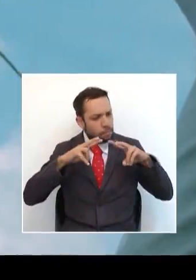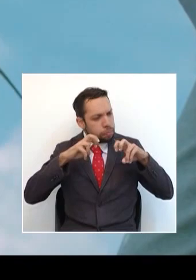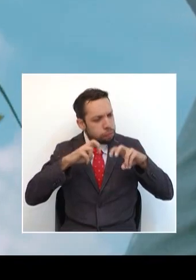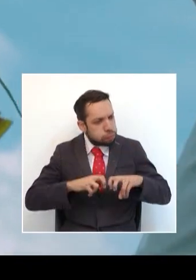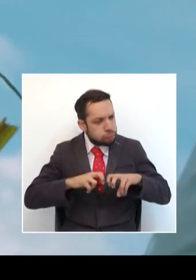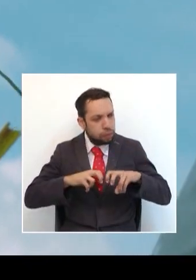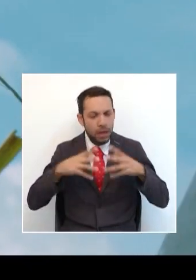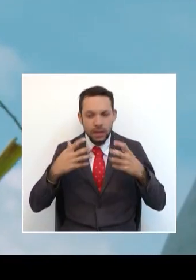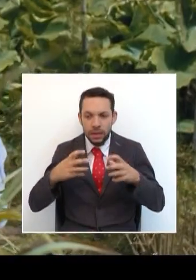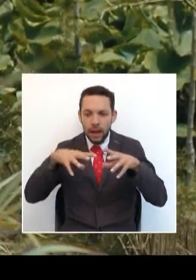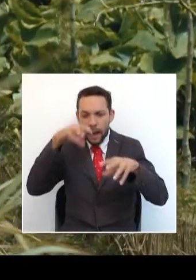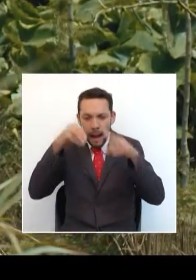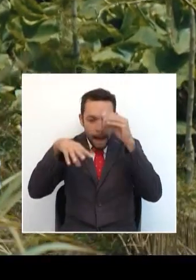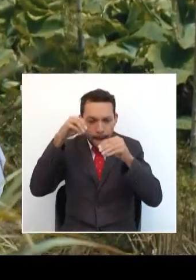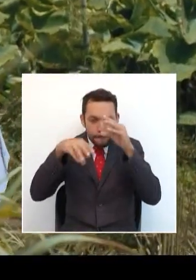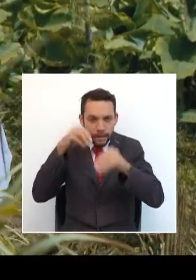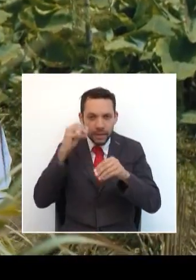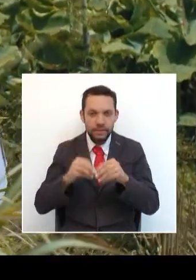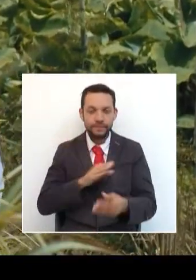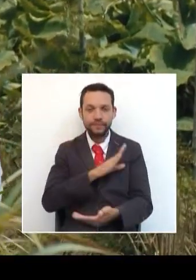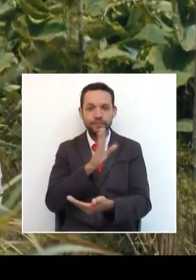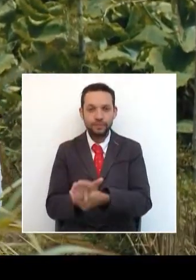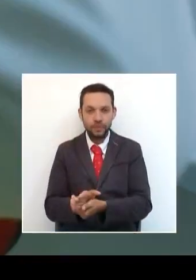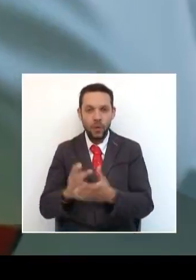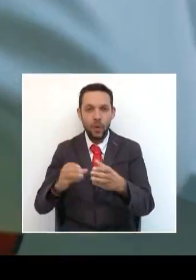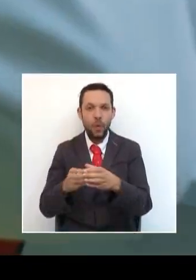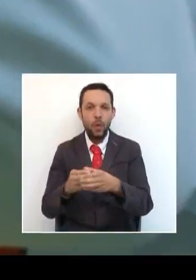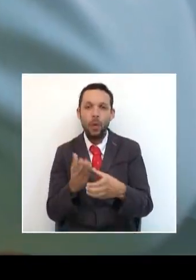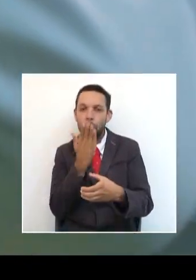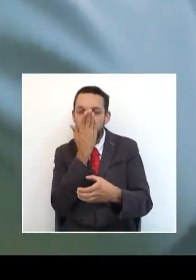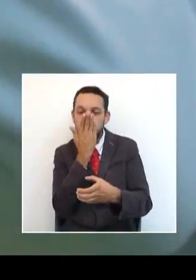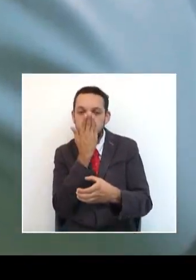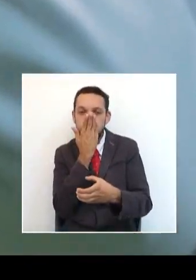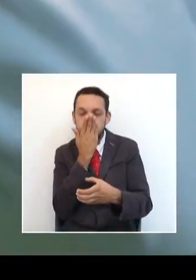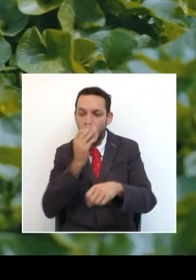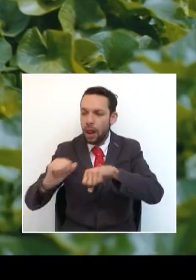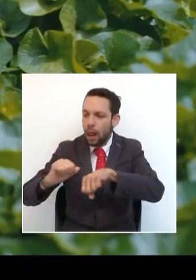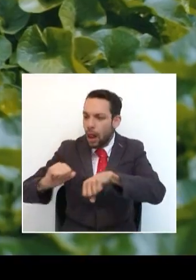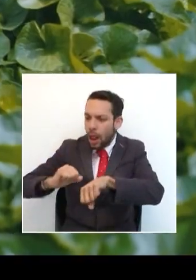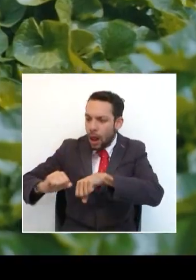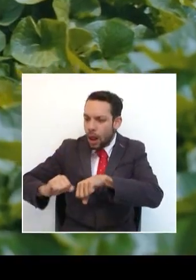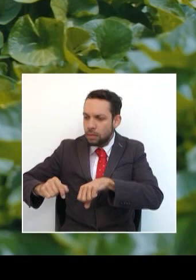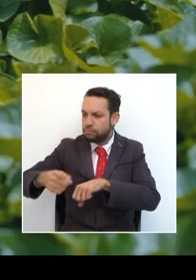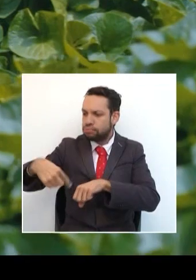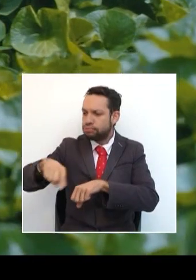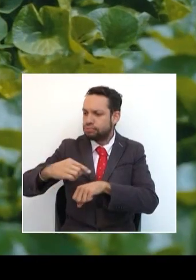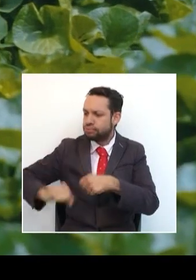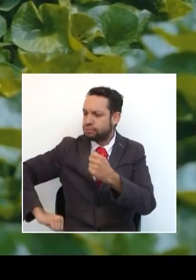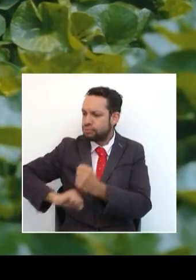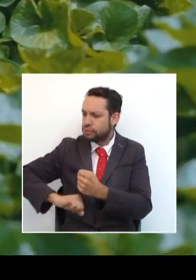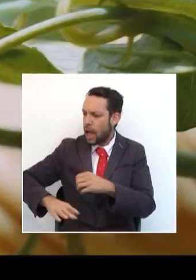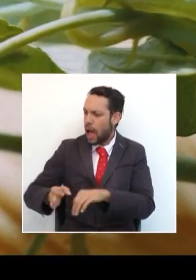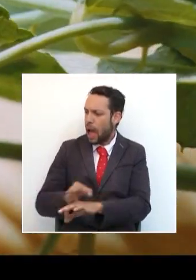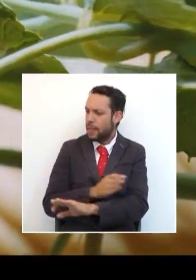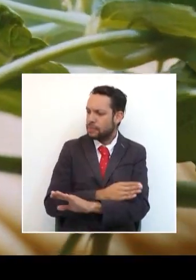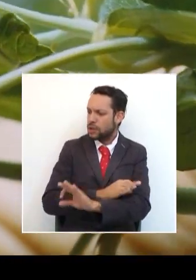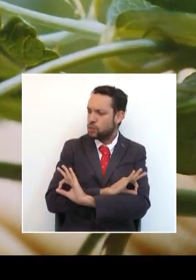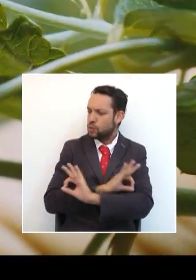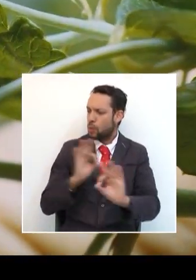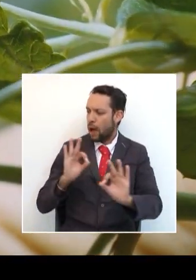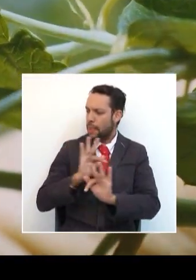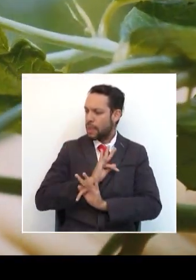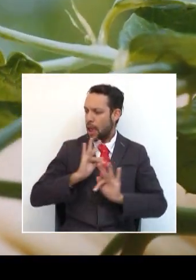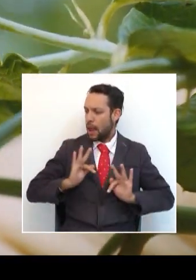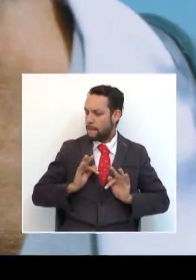Yo quería vivir con los indígenas y ver una cantidad de procesos terapéuticos que tampoco nunca me habían enseñado, con que